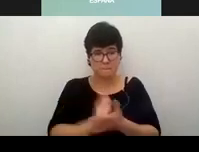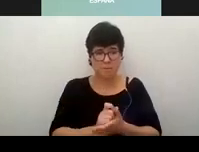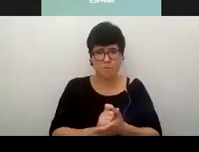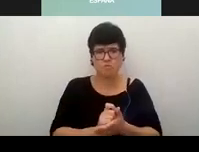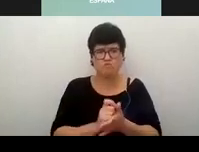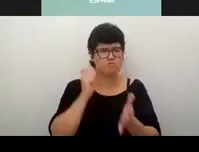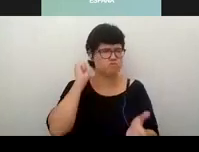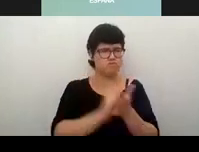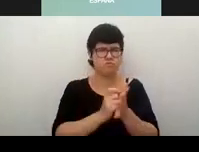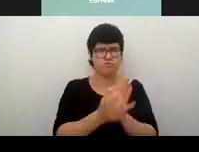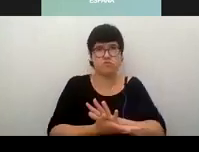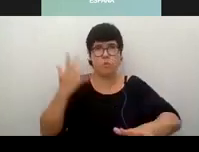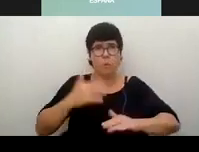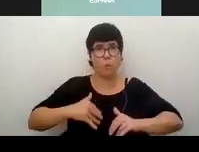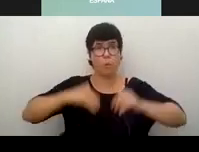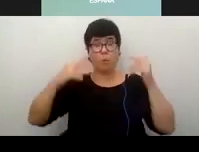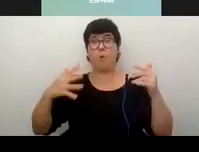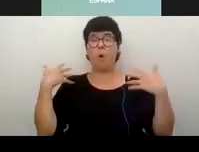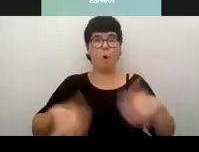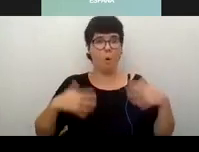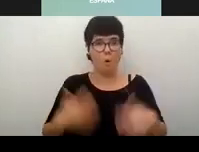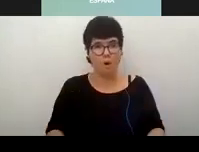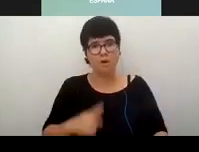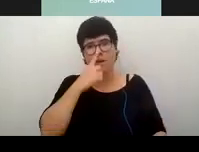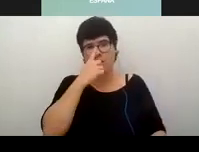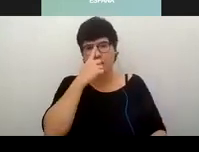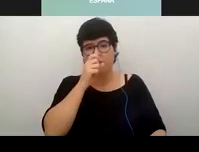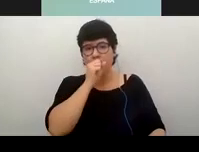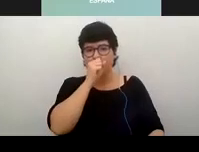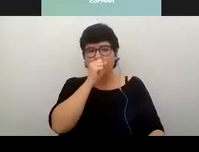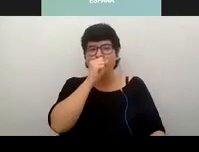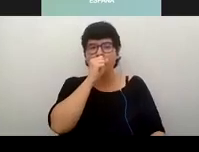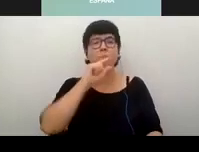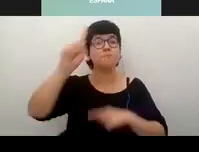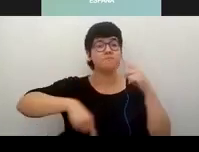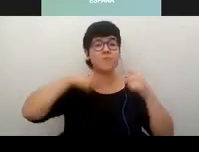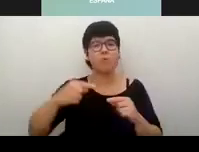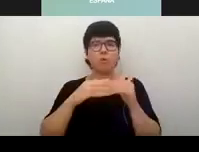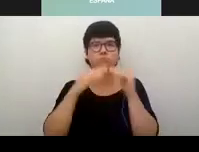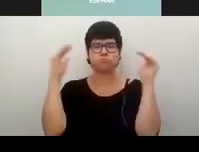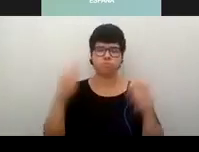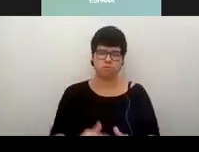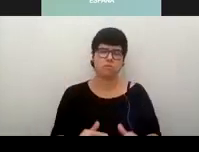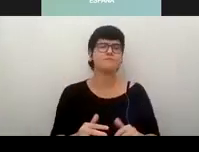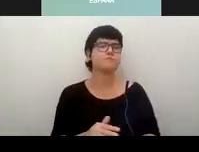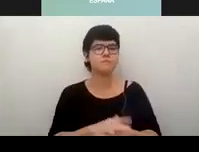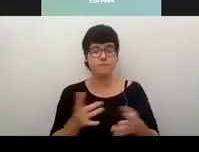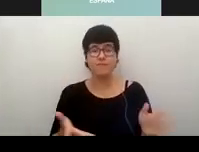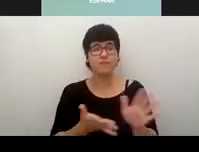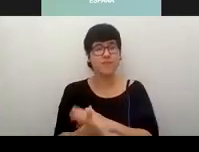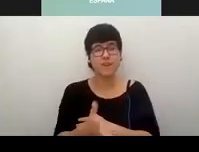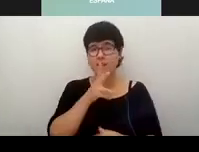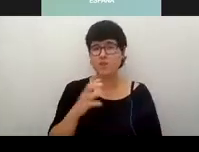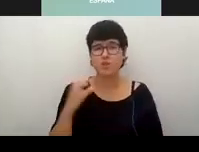subidón, vamos a alucinar en colores, pero nos va a pegar un bajón rapidísimo. Es decir, han de ser hidratos de carbono tal y como los que veis